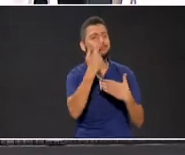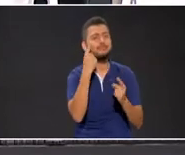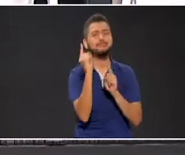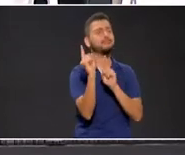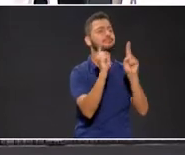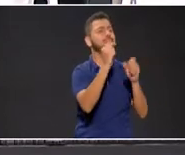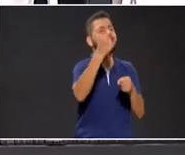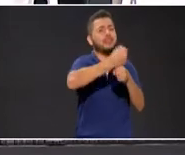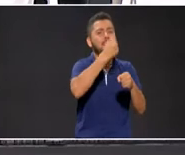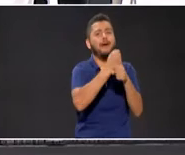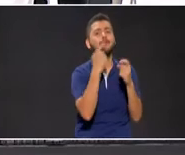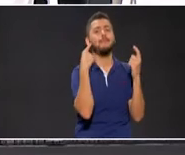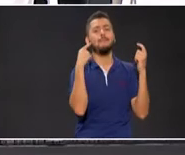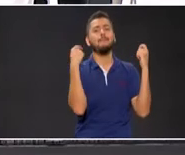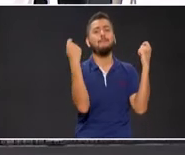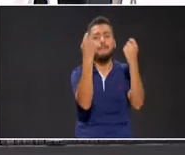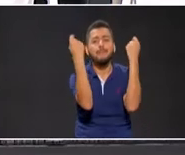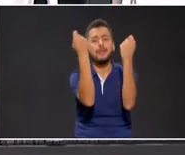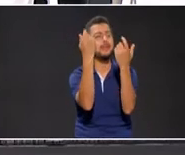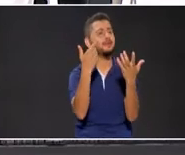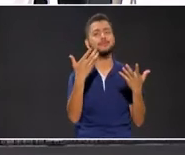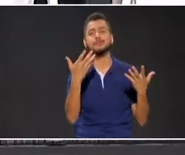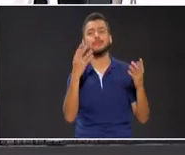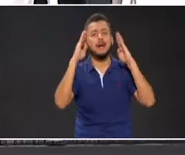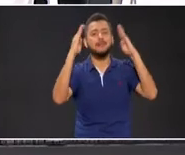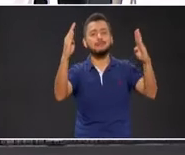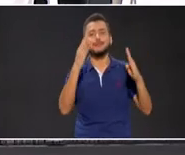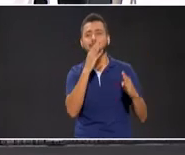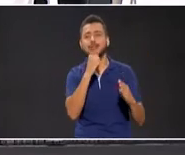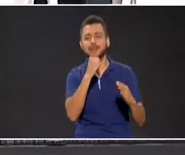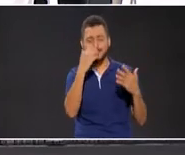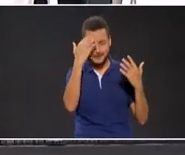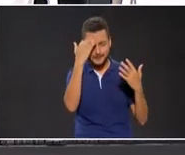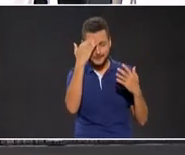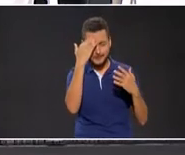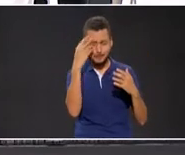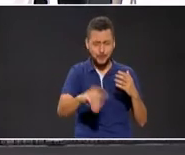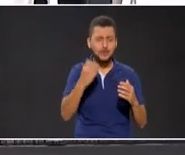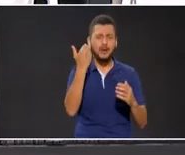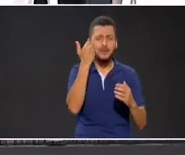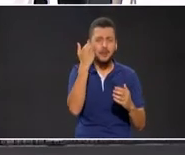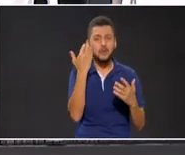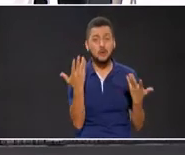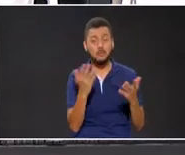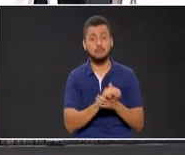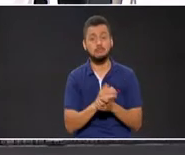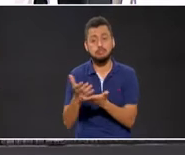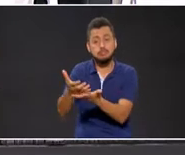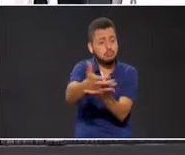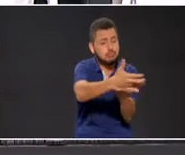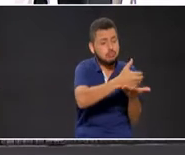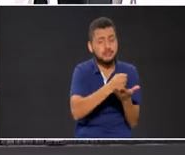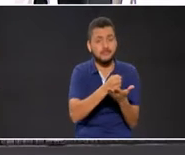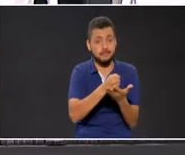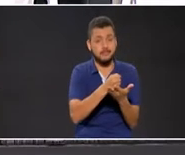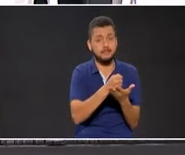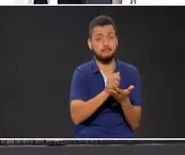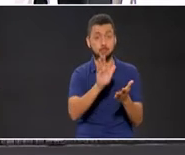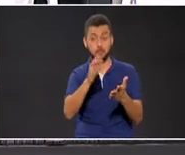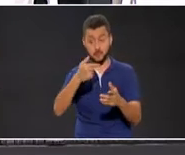que una persona que tenga redes que lo pueden soportar e incluso que pueda sustentar algo de sus ingresos sin embargo cuando tú haces una ciudad